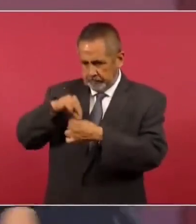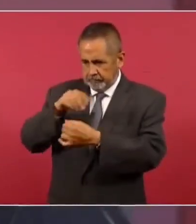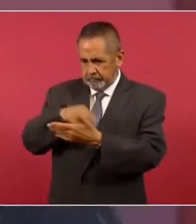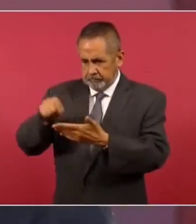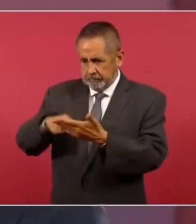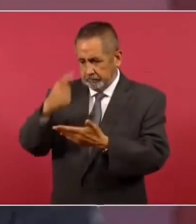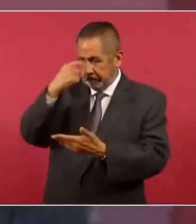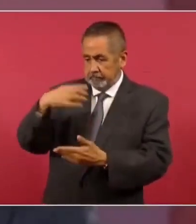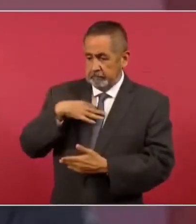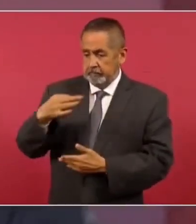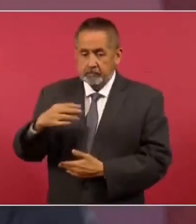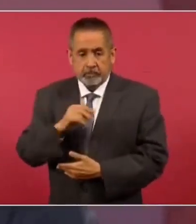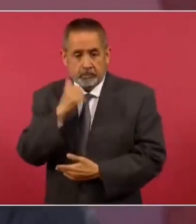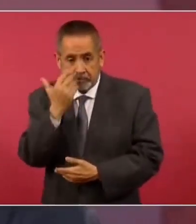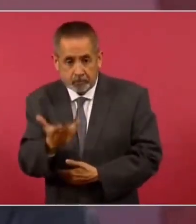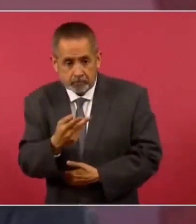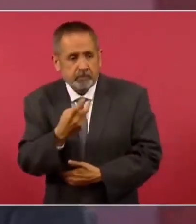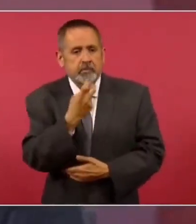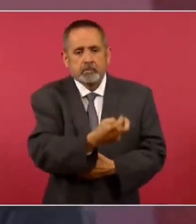de todo.